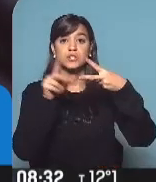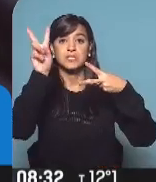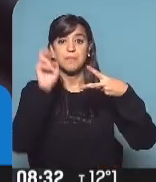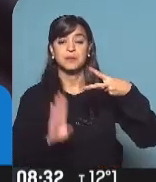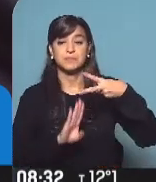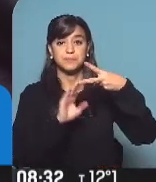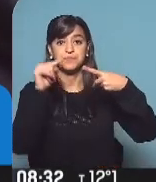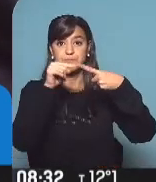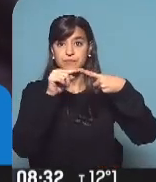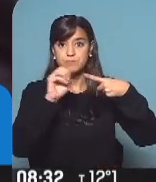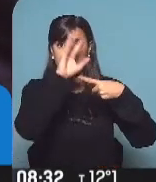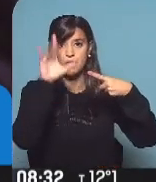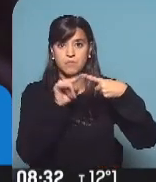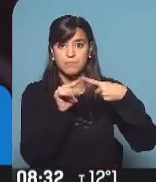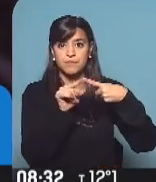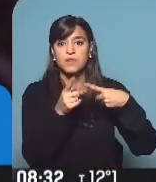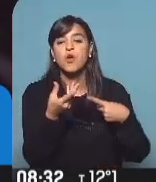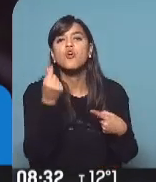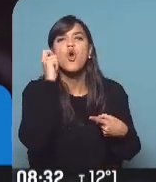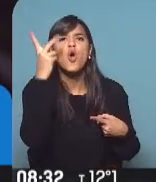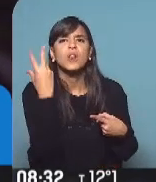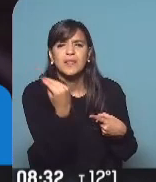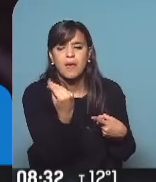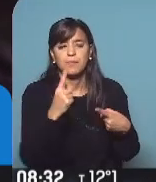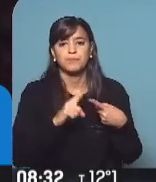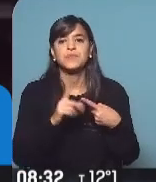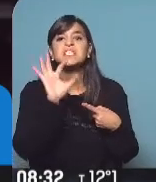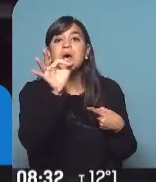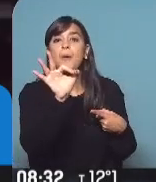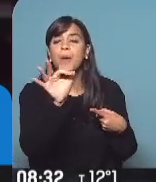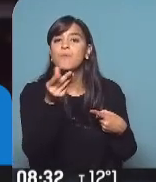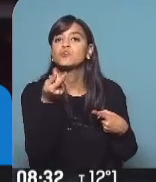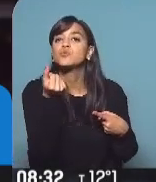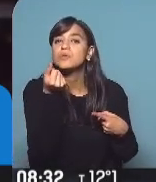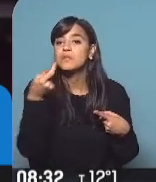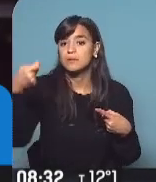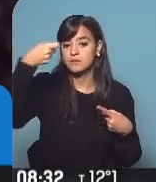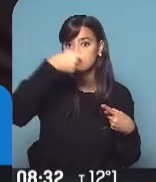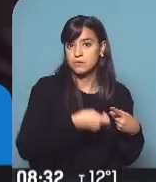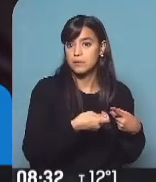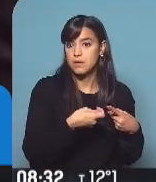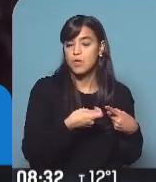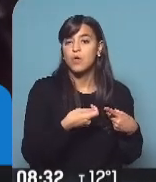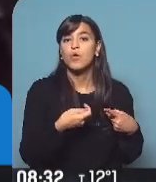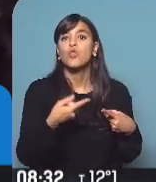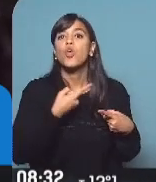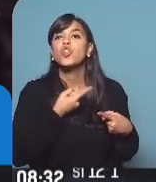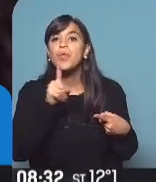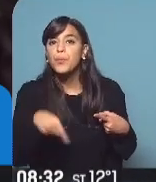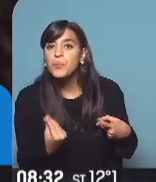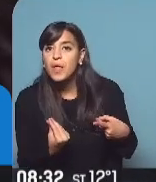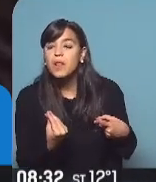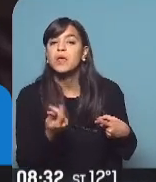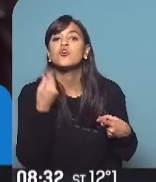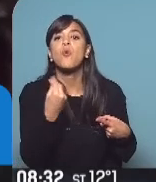bien decías uno la trazabilidad que logramos con la trazabilidad sabemos cuánta plata entró por donde transcurrió y dónde se